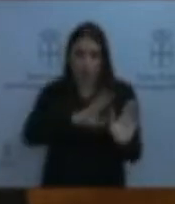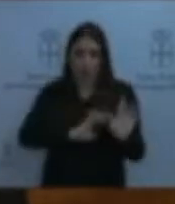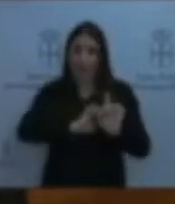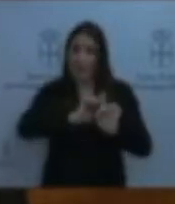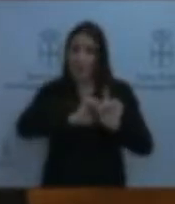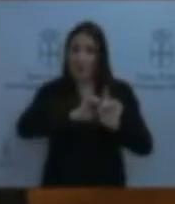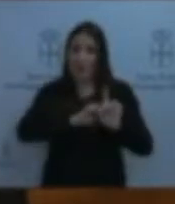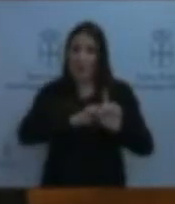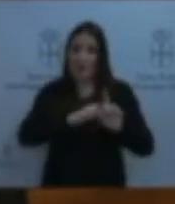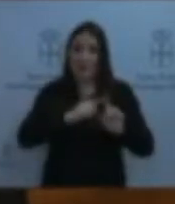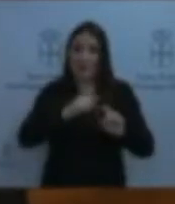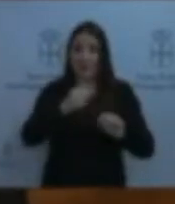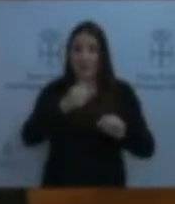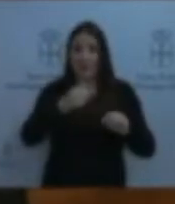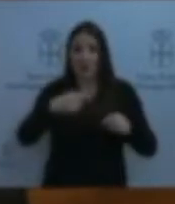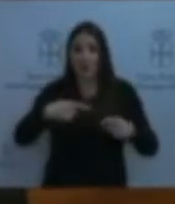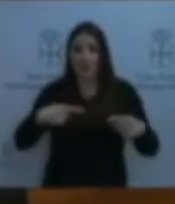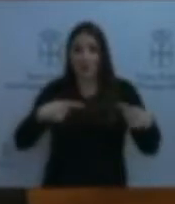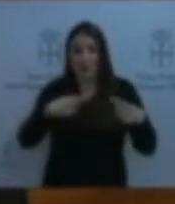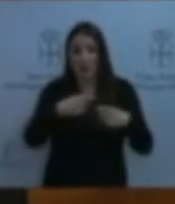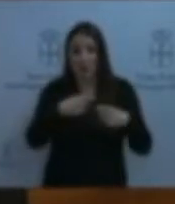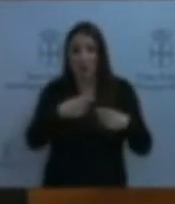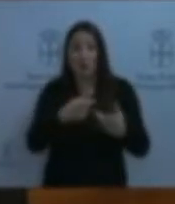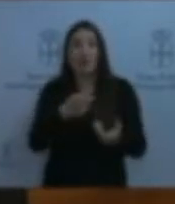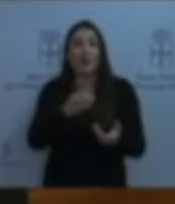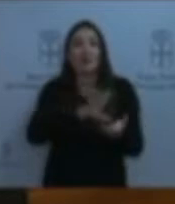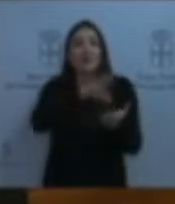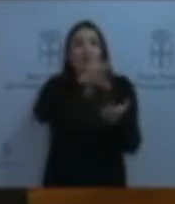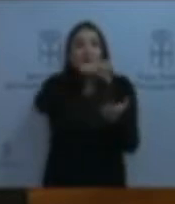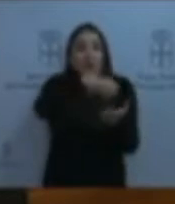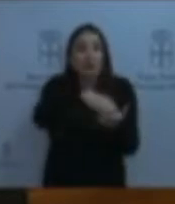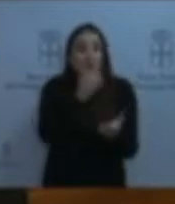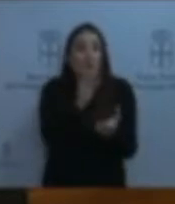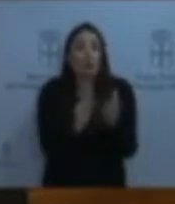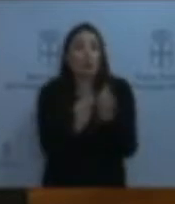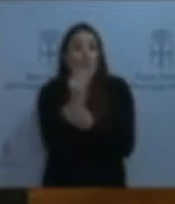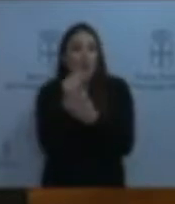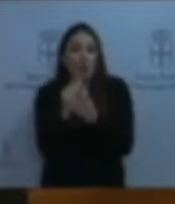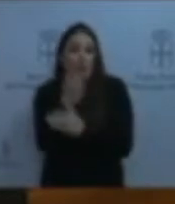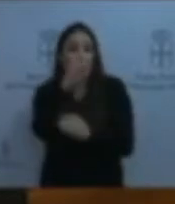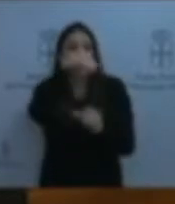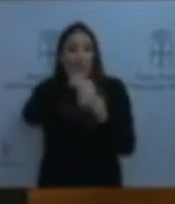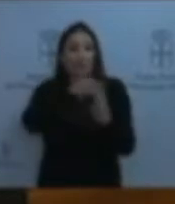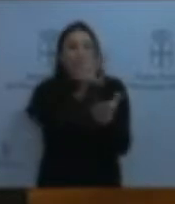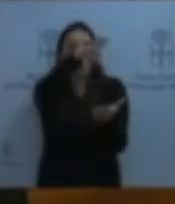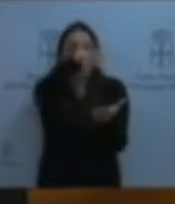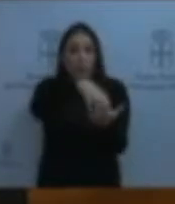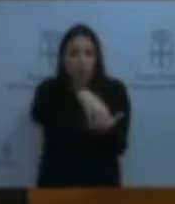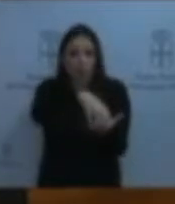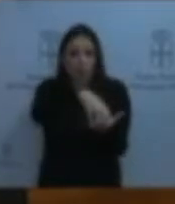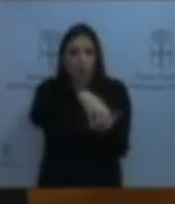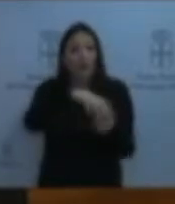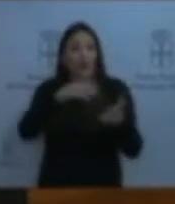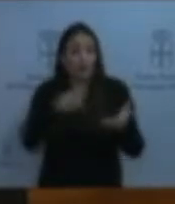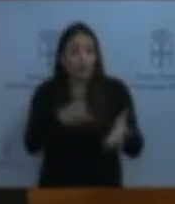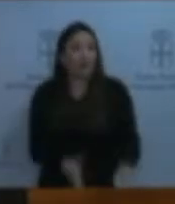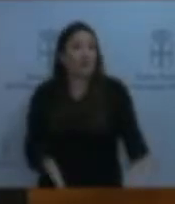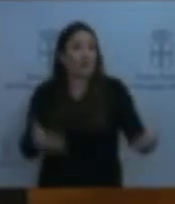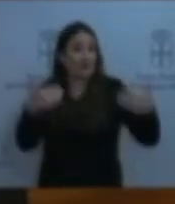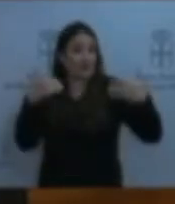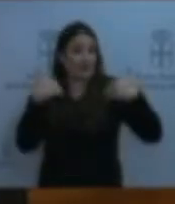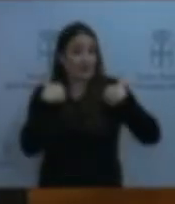de ácido en una sonda, una instalación netamente productiva, en una instalación ambiental, y por tanto la competencia y